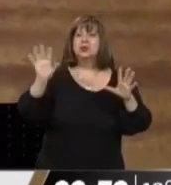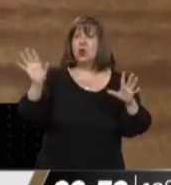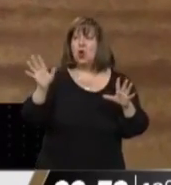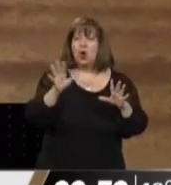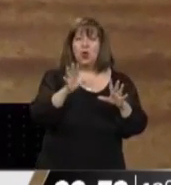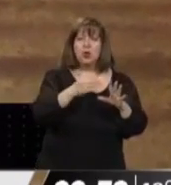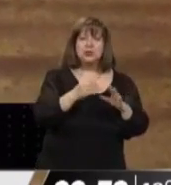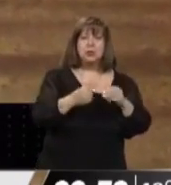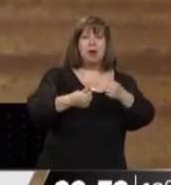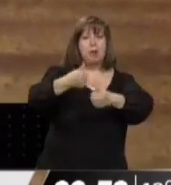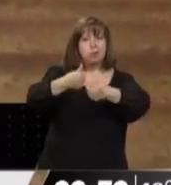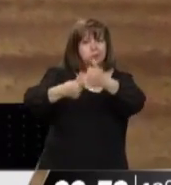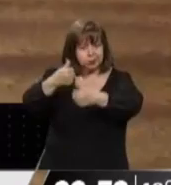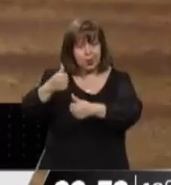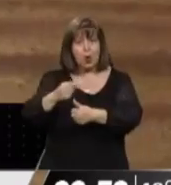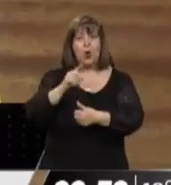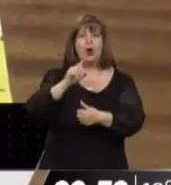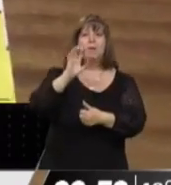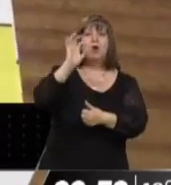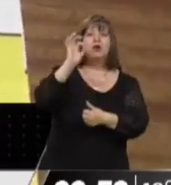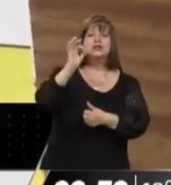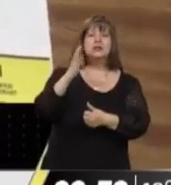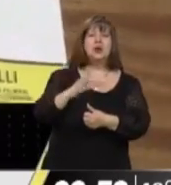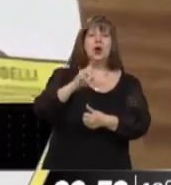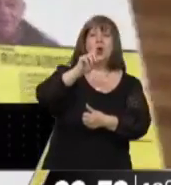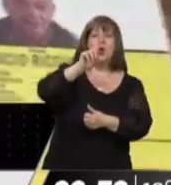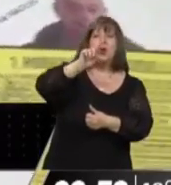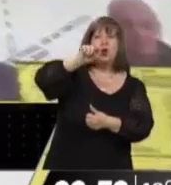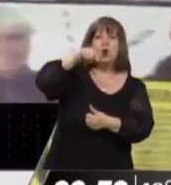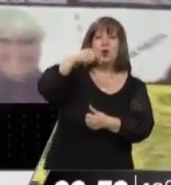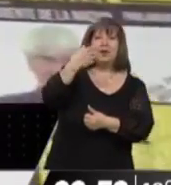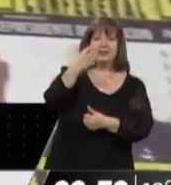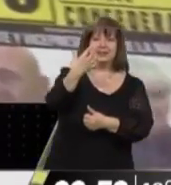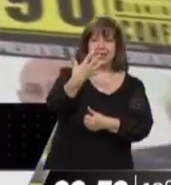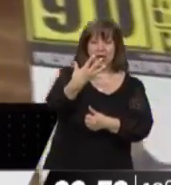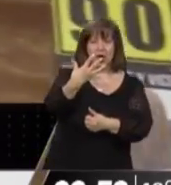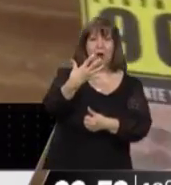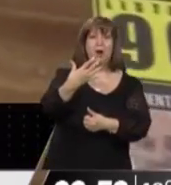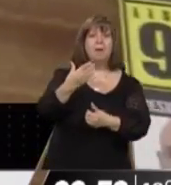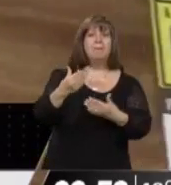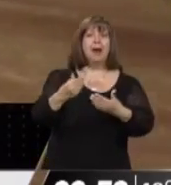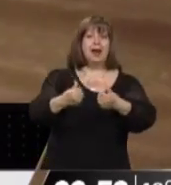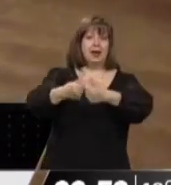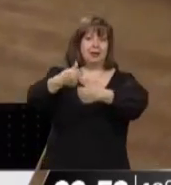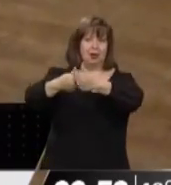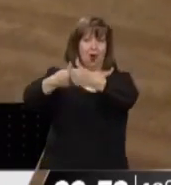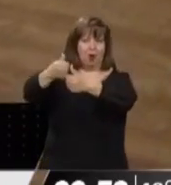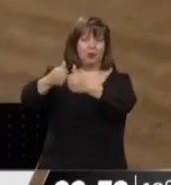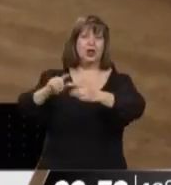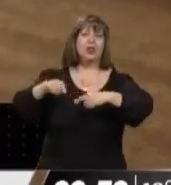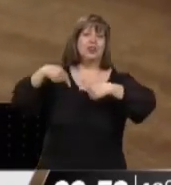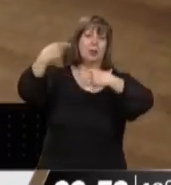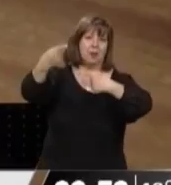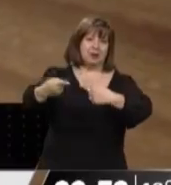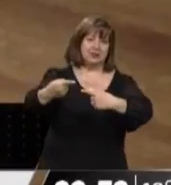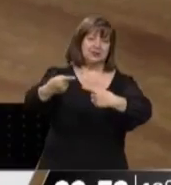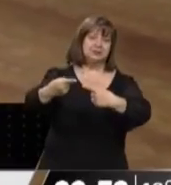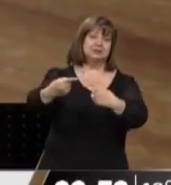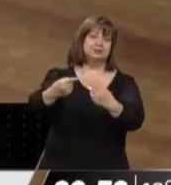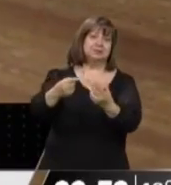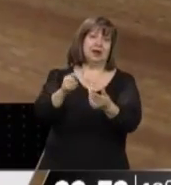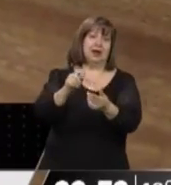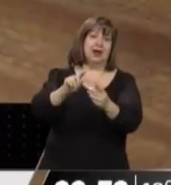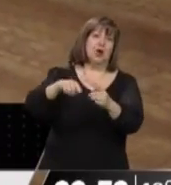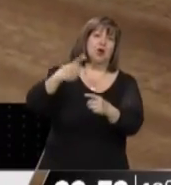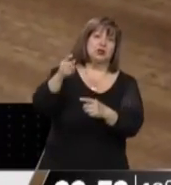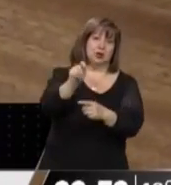cinco de los votos positivos de los de los votos Gracias de los votos válidos para pasar a la general sino